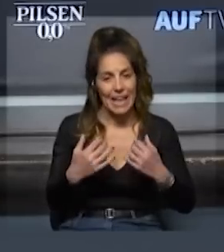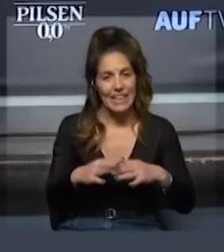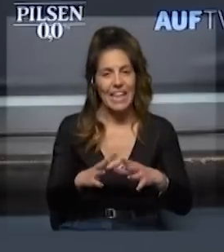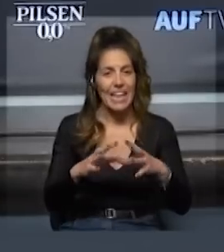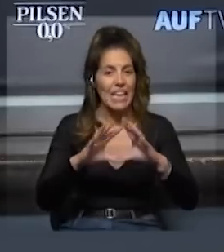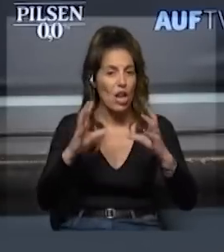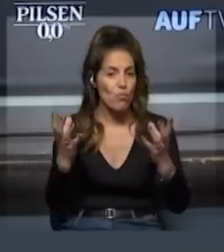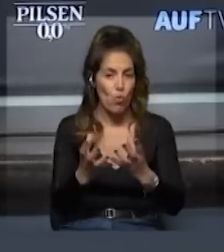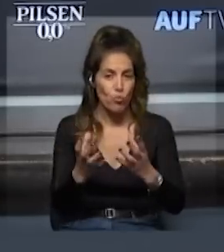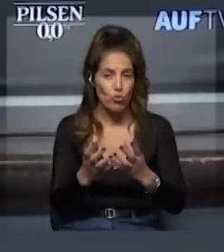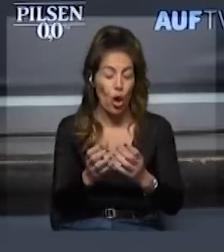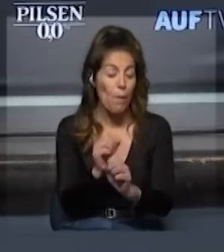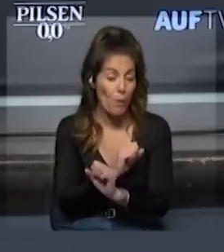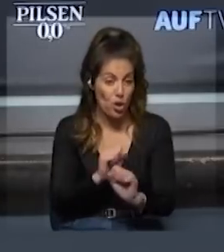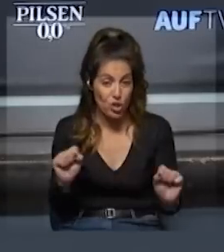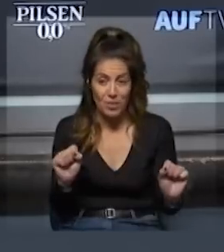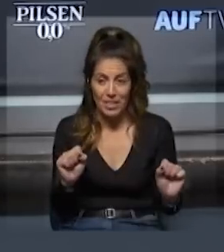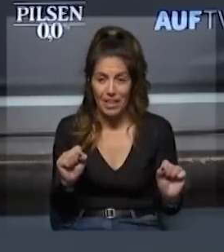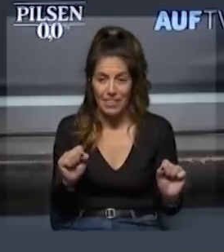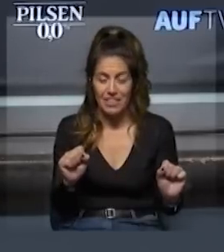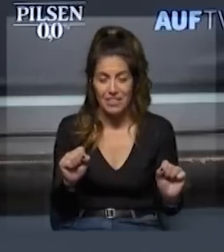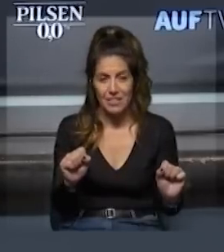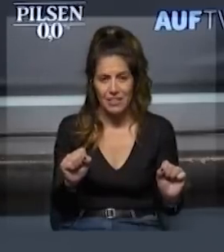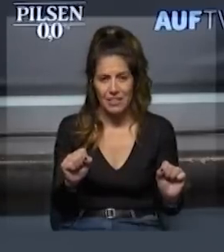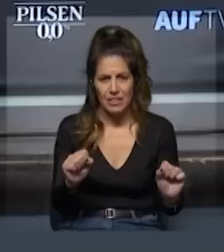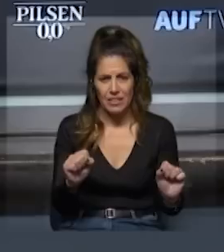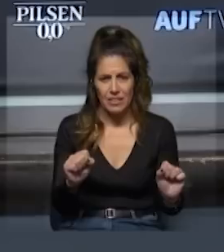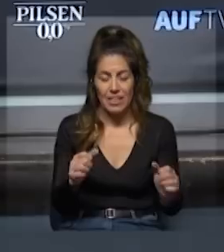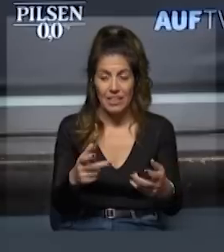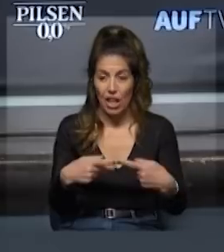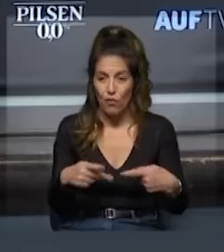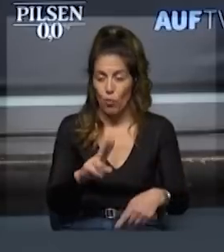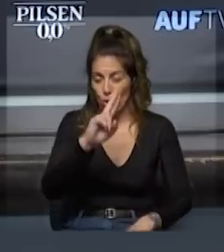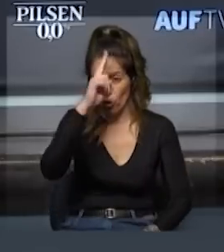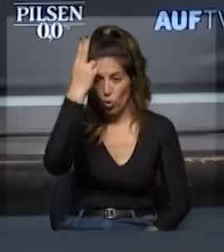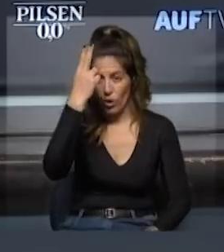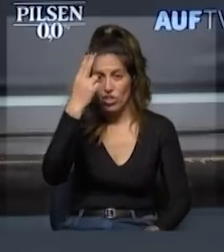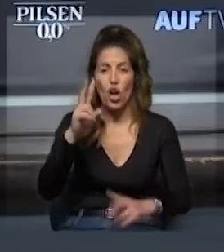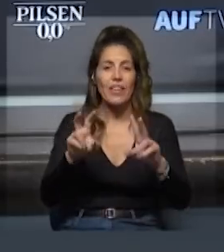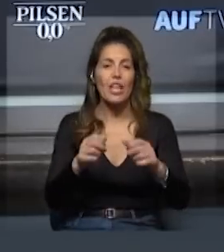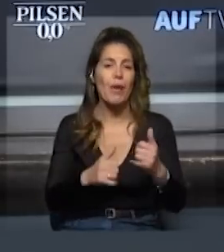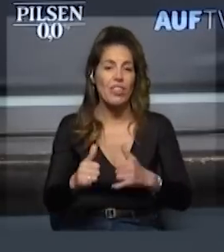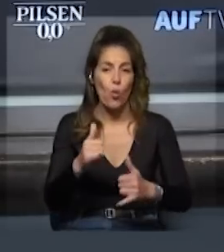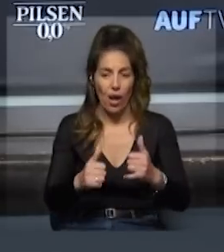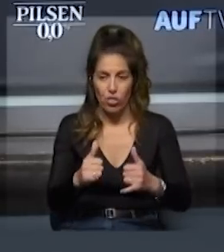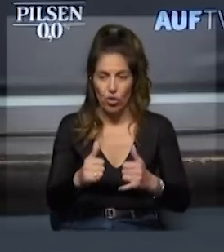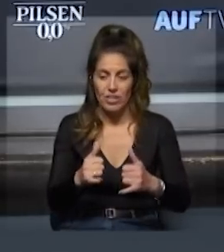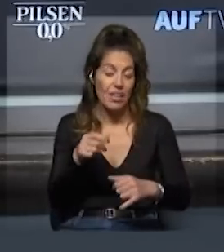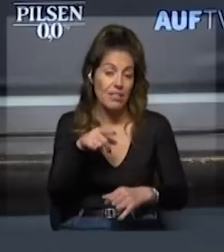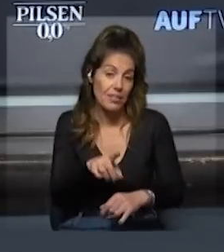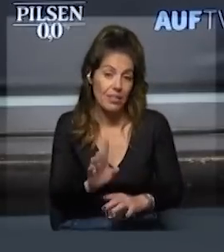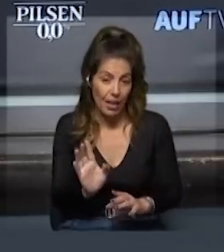universo de posibilidades de del fútbol uruguayo en materia de jugadores Así